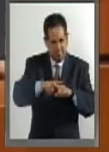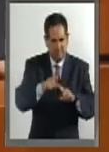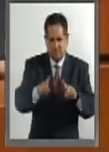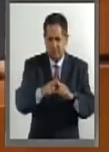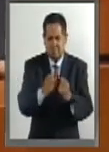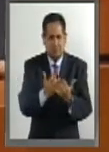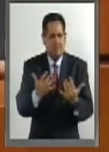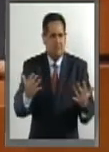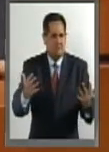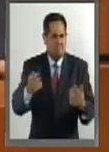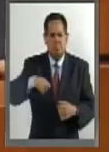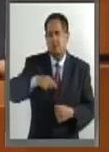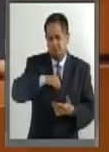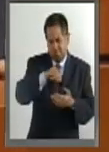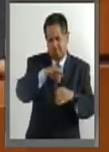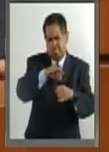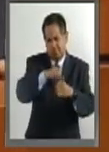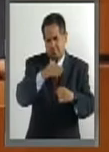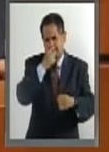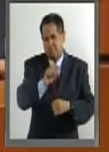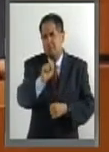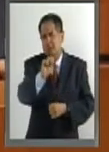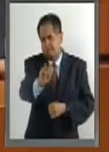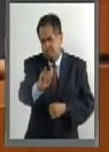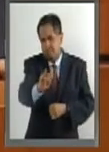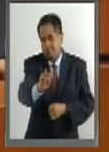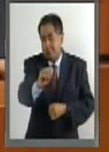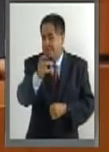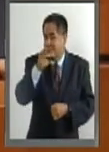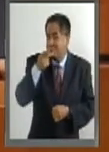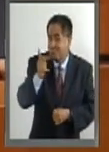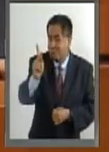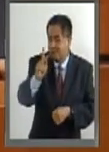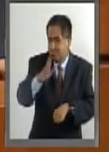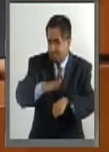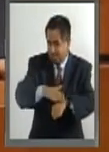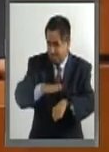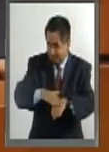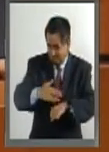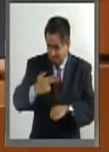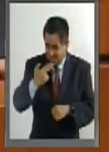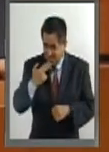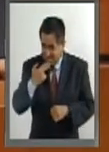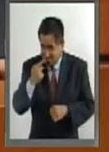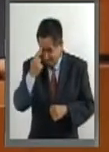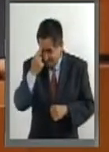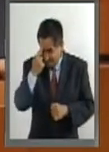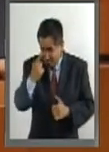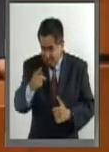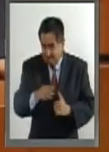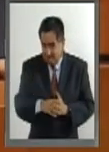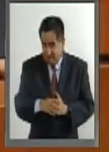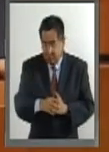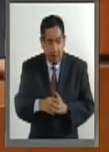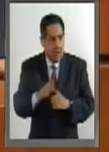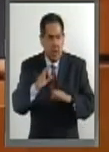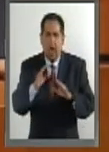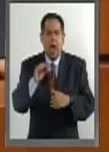favor, pero solamente tengamos presente esa circunstancia. No estamos abordando